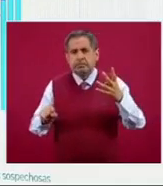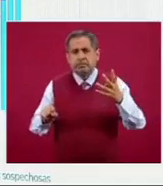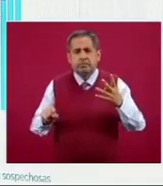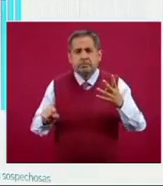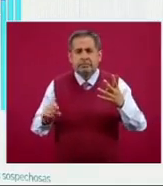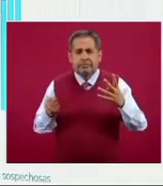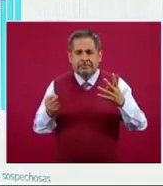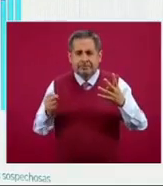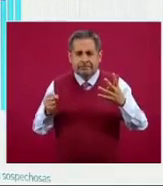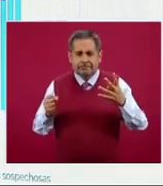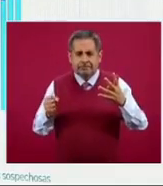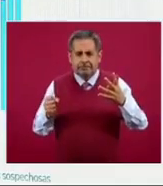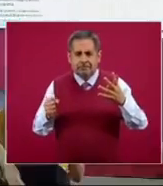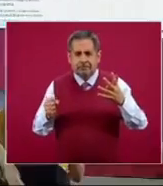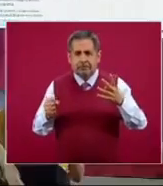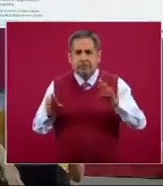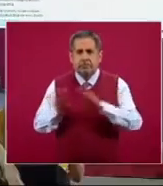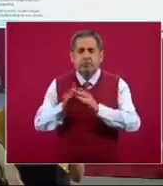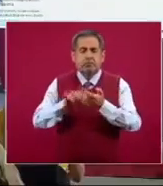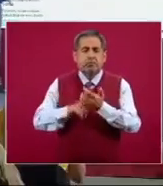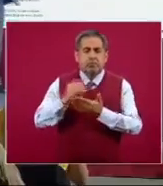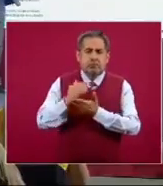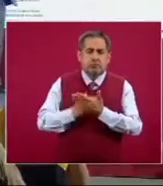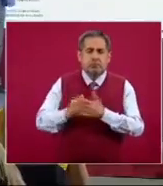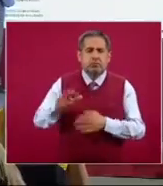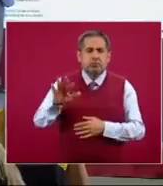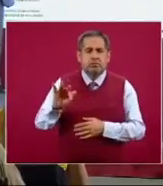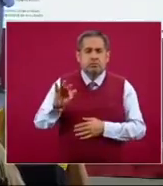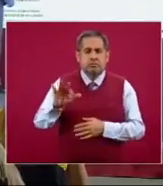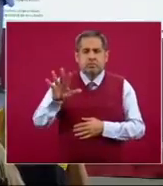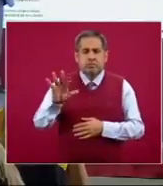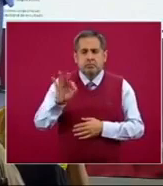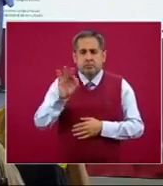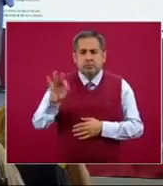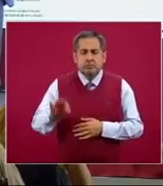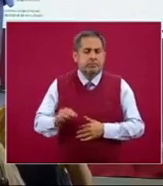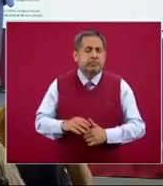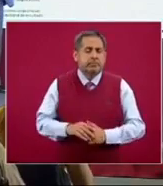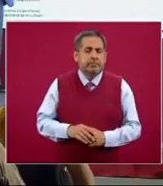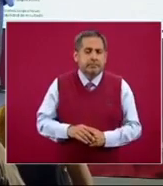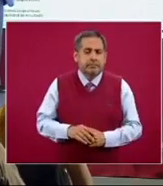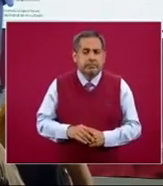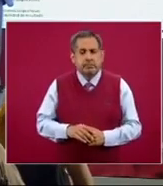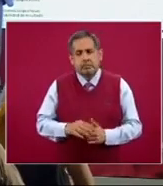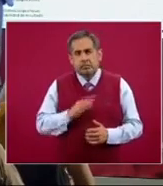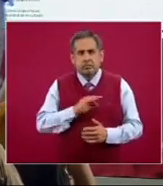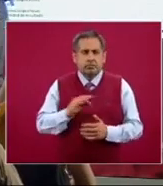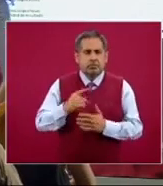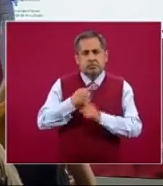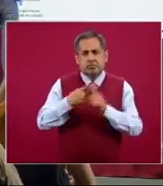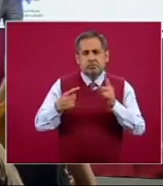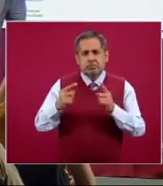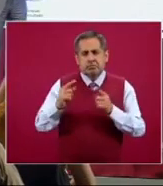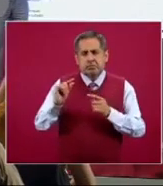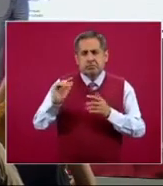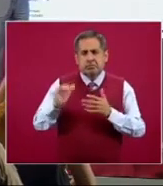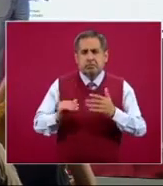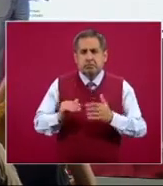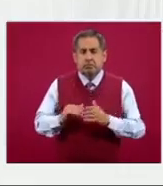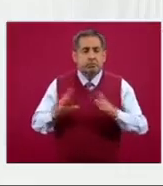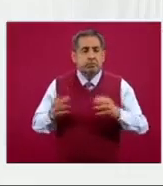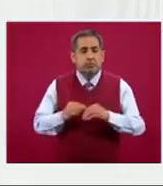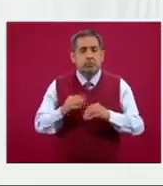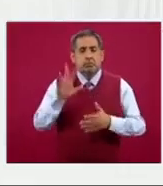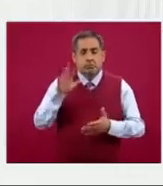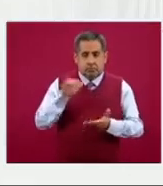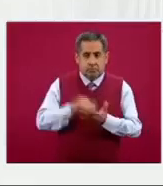final de septiembre, tuvimos una reducción de 45%, poco menos de la mitad. Llegamos a